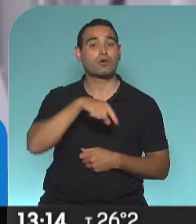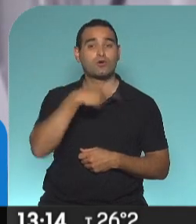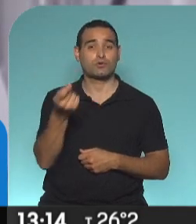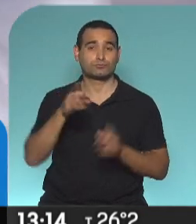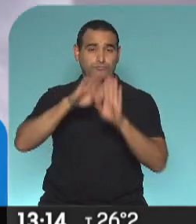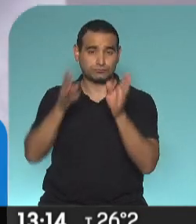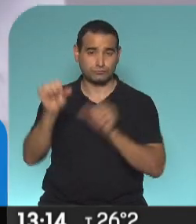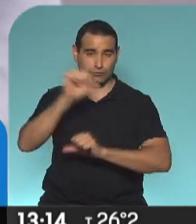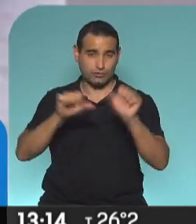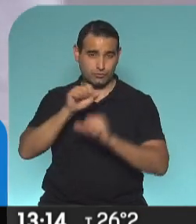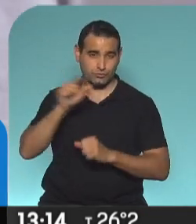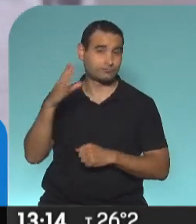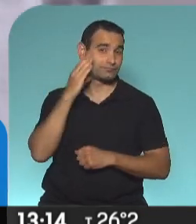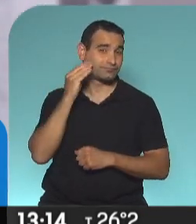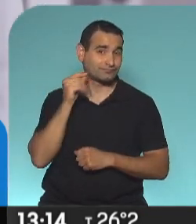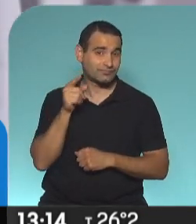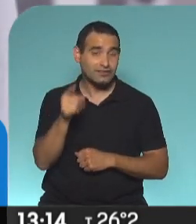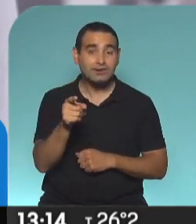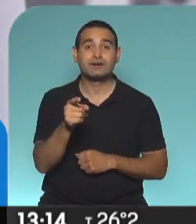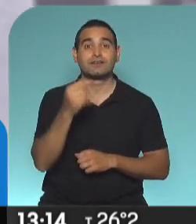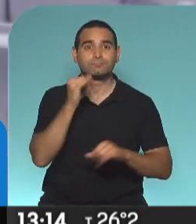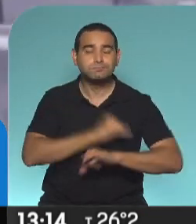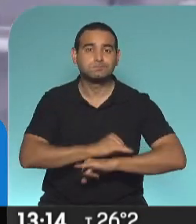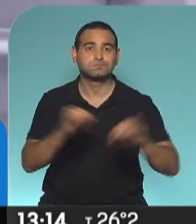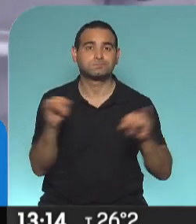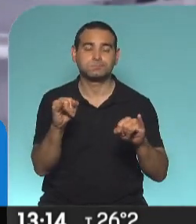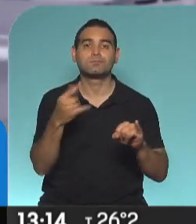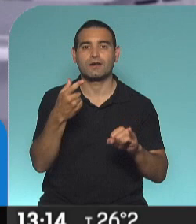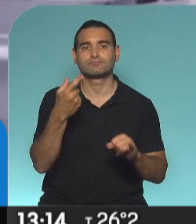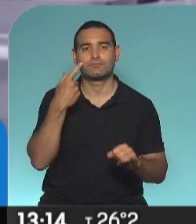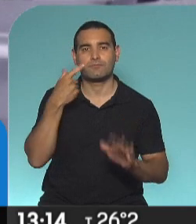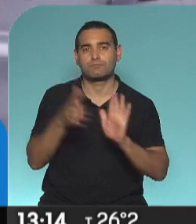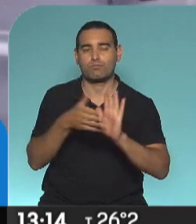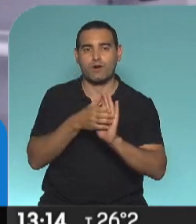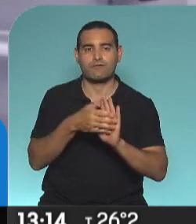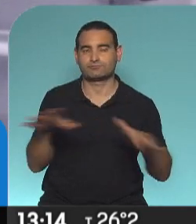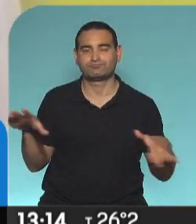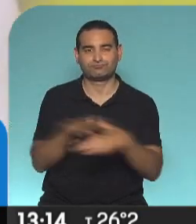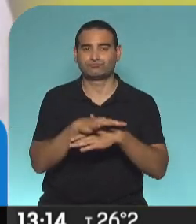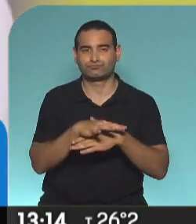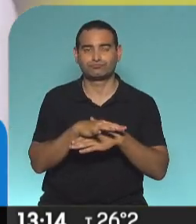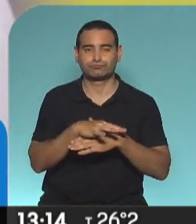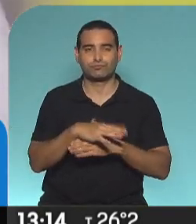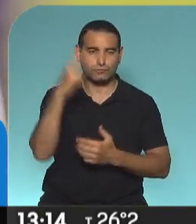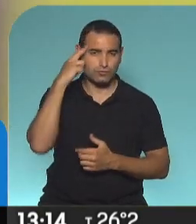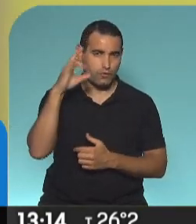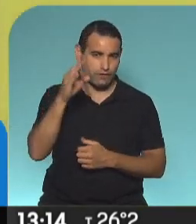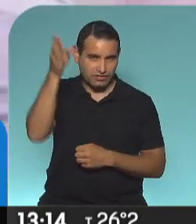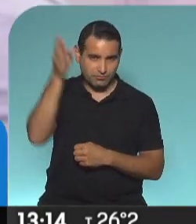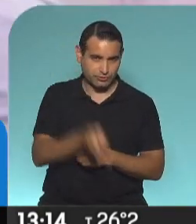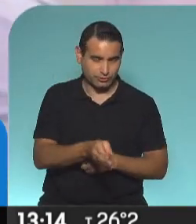la principal competidora en los eeuu había indicado que su efectividad en la vacuna la cob y 19 es de un